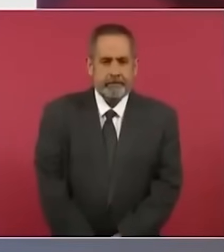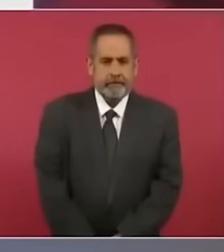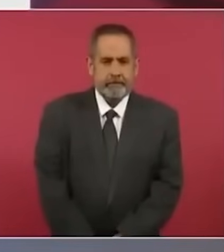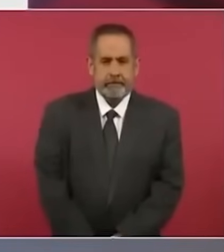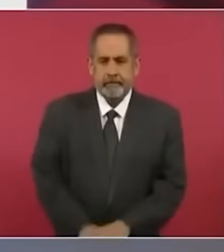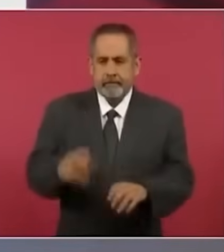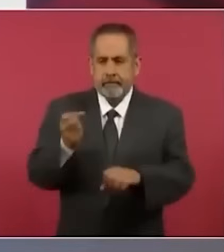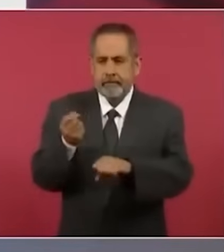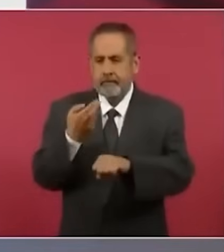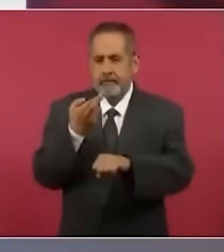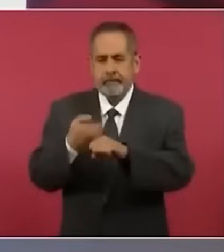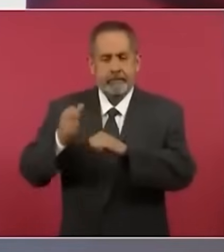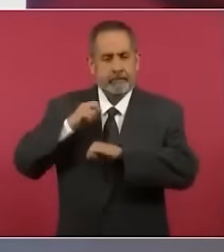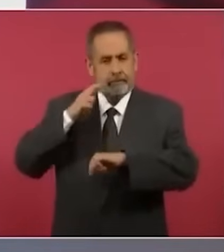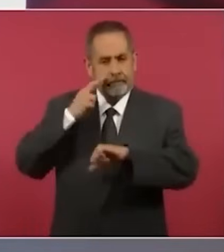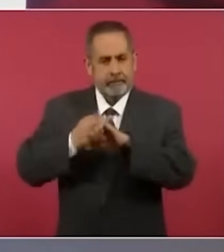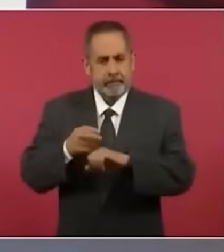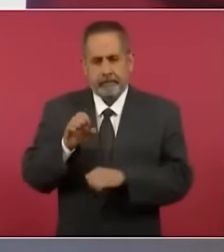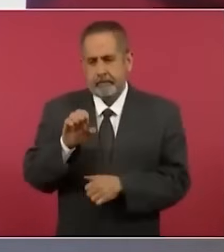Secretaria Ejecutiva.